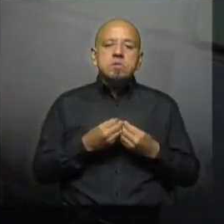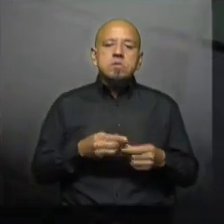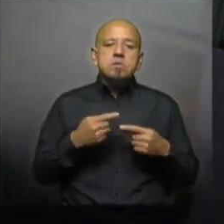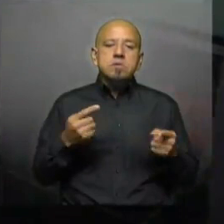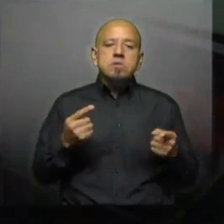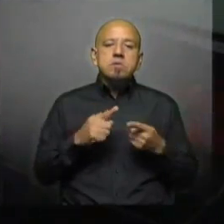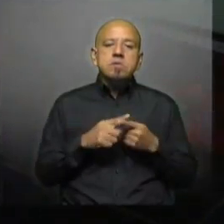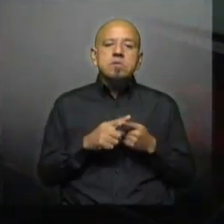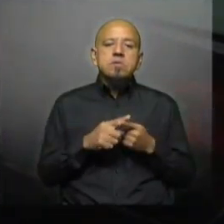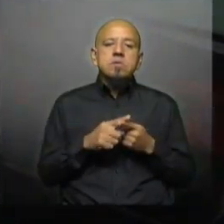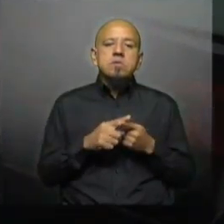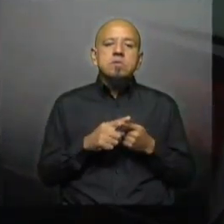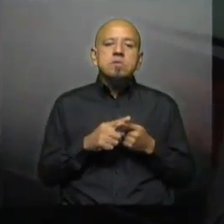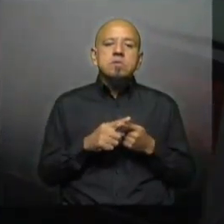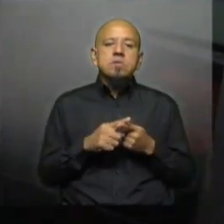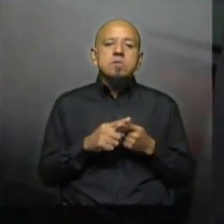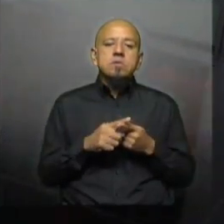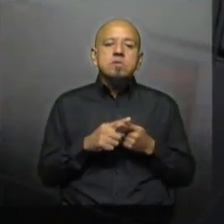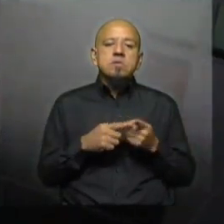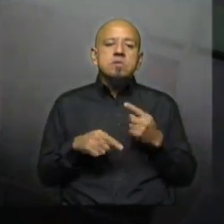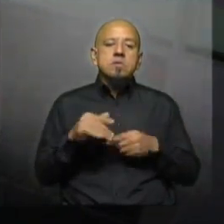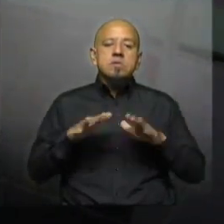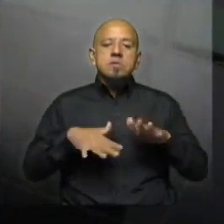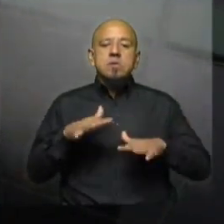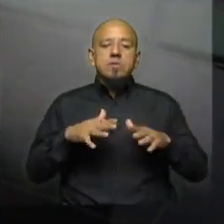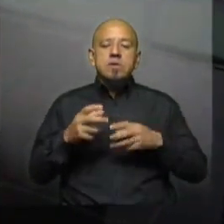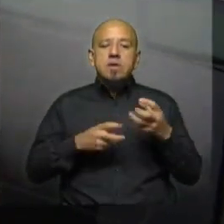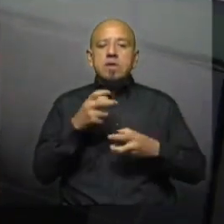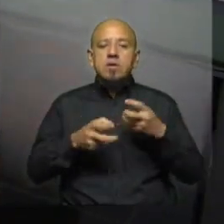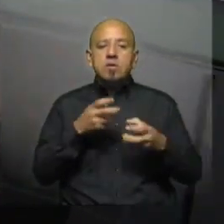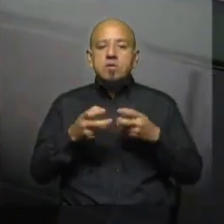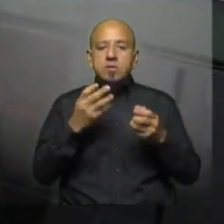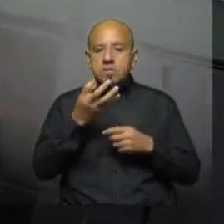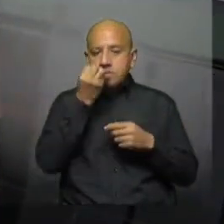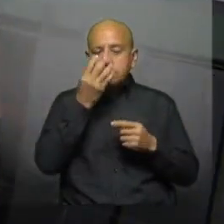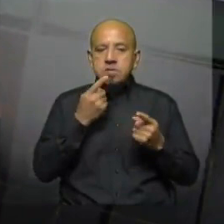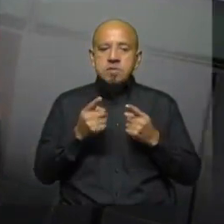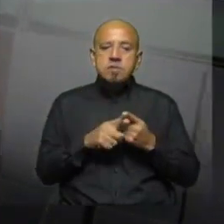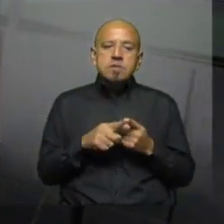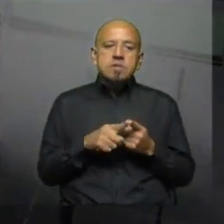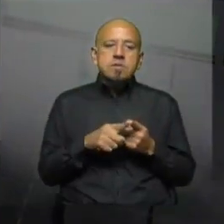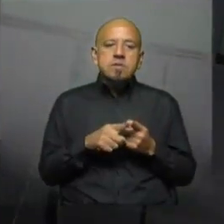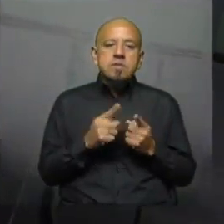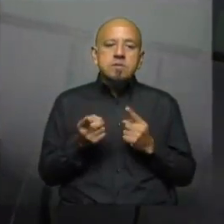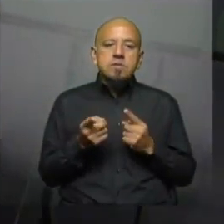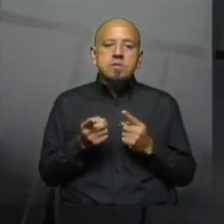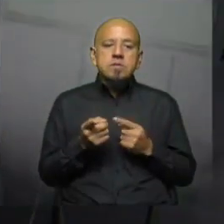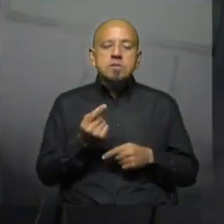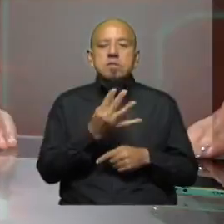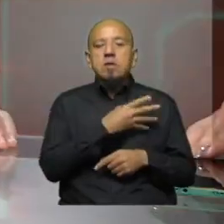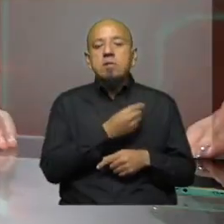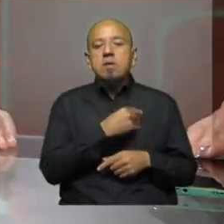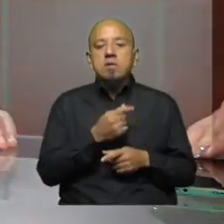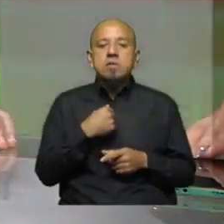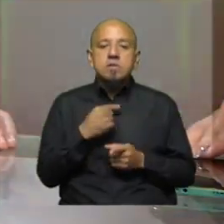¿A ustedes qué les parece que...? Depende del color de la rosa. Depende del color, ¿verdad? Me gustan las rosas blancas. Las blancas me encantan, sí,